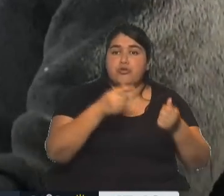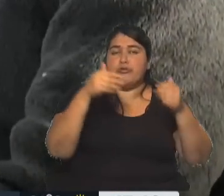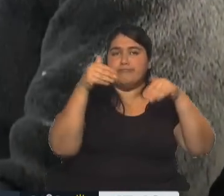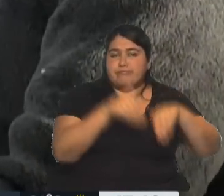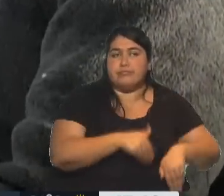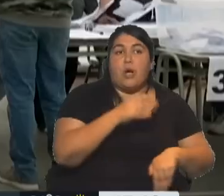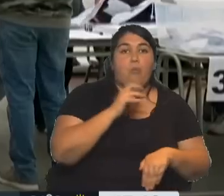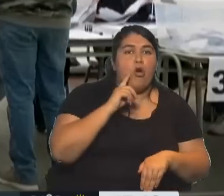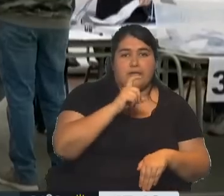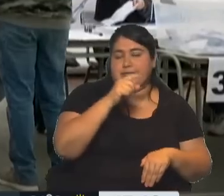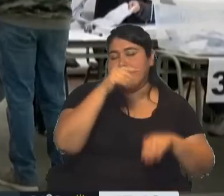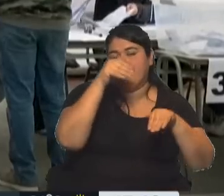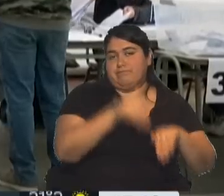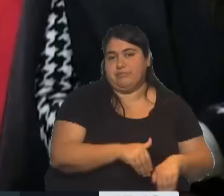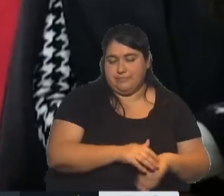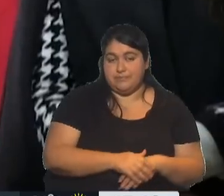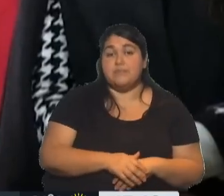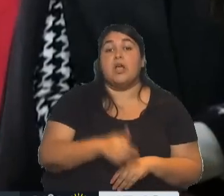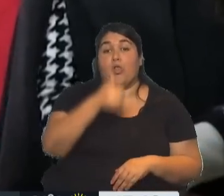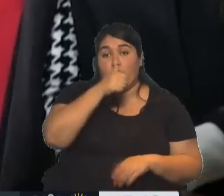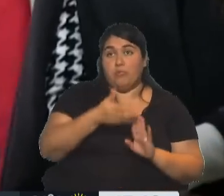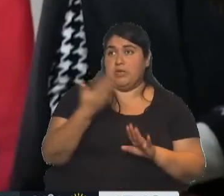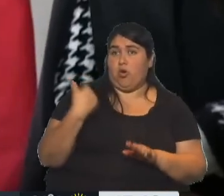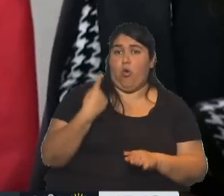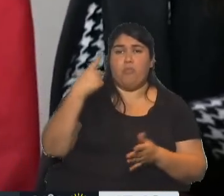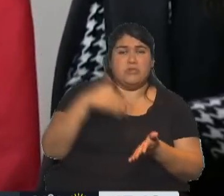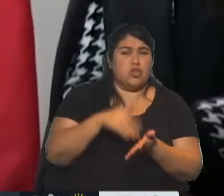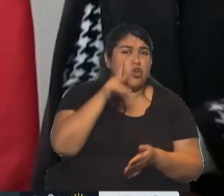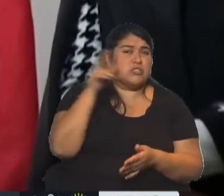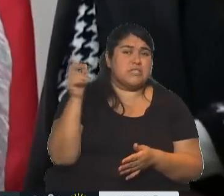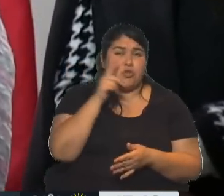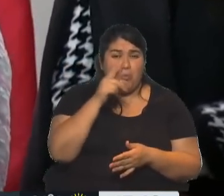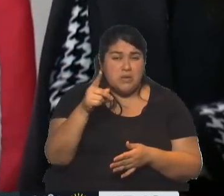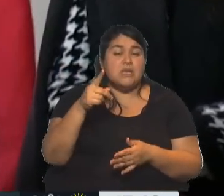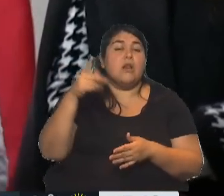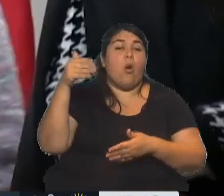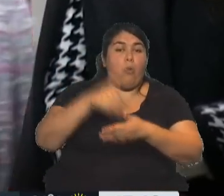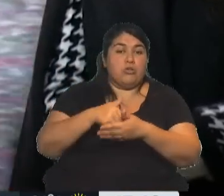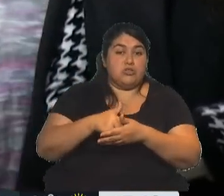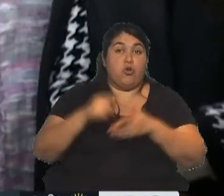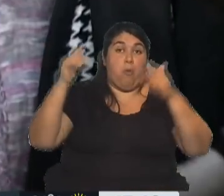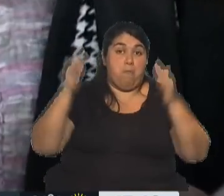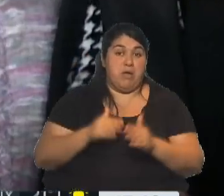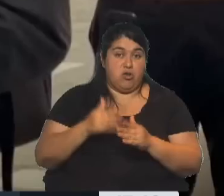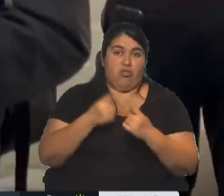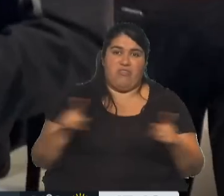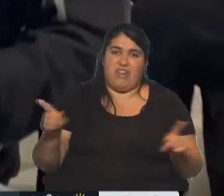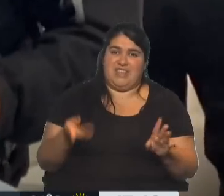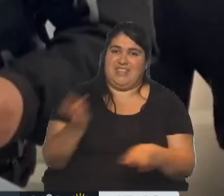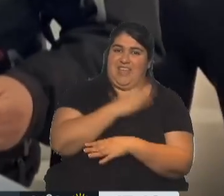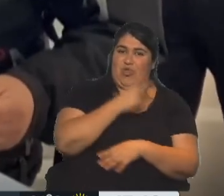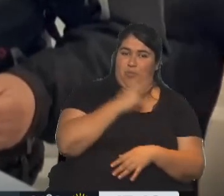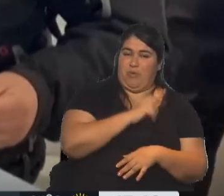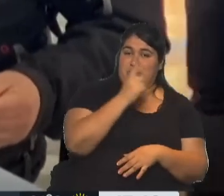la alianza oficialista obtuvo el domingo casi 1.800.000 votos menos que en el balotaje de 2021, cuando el voto